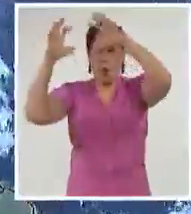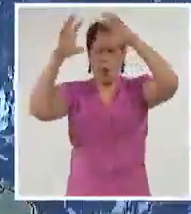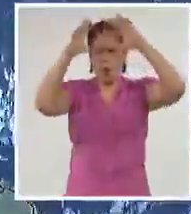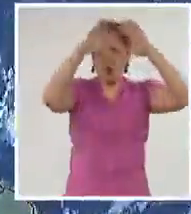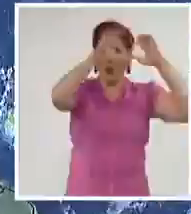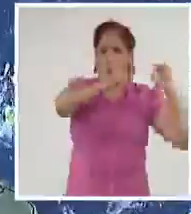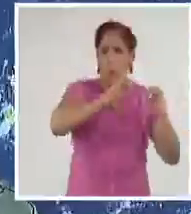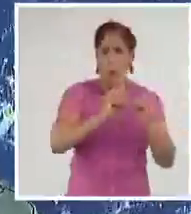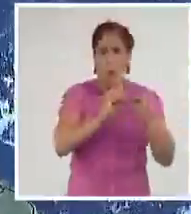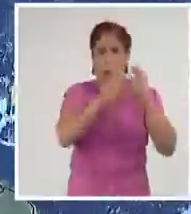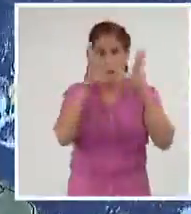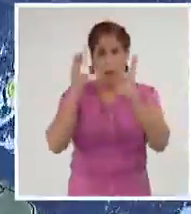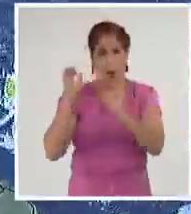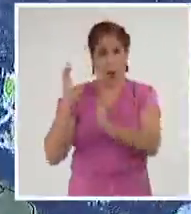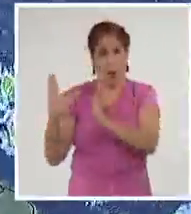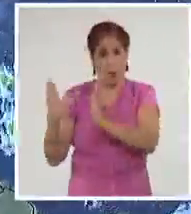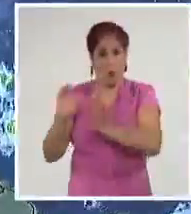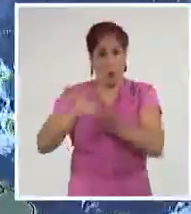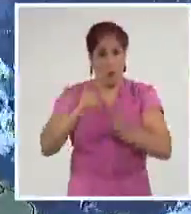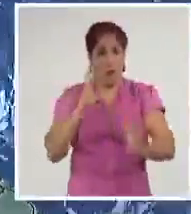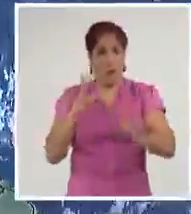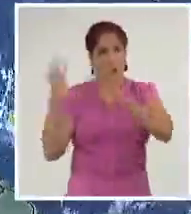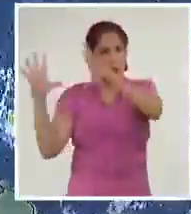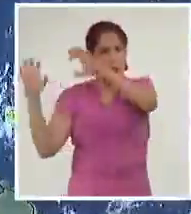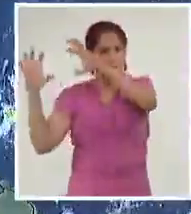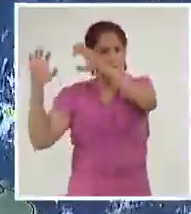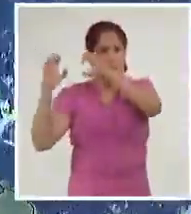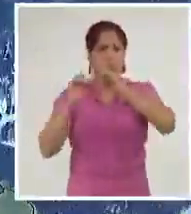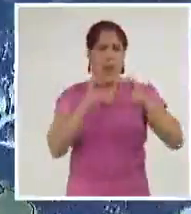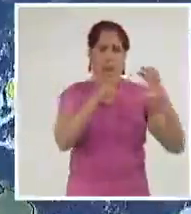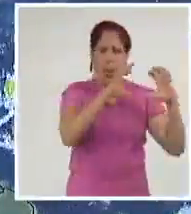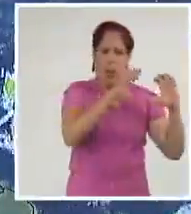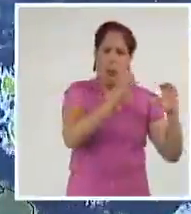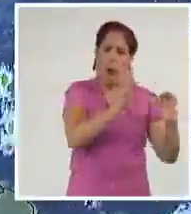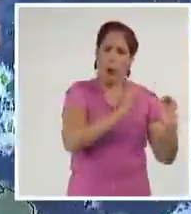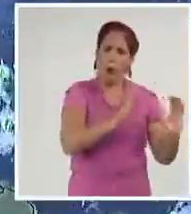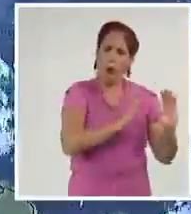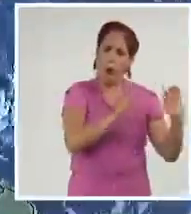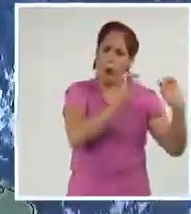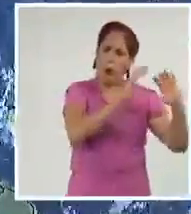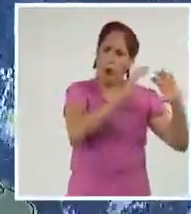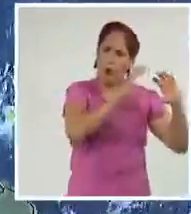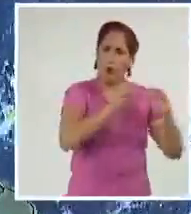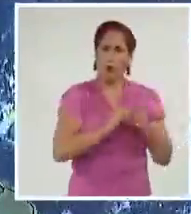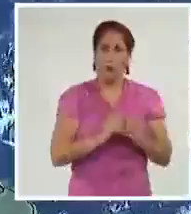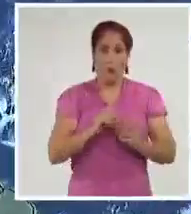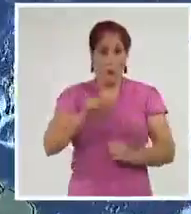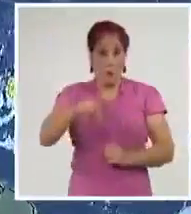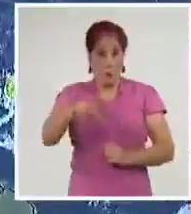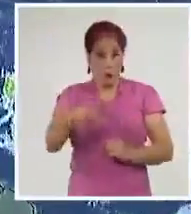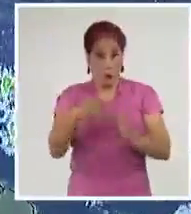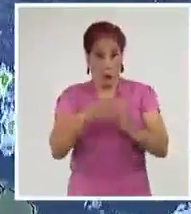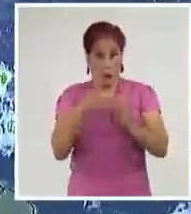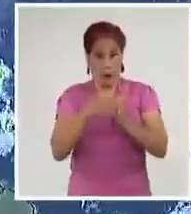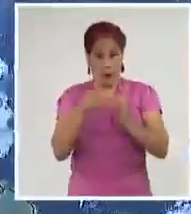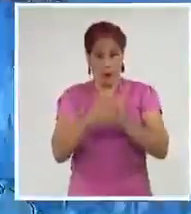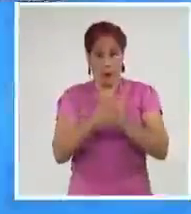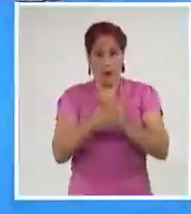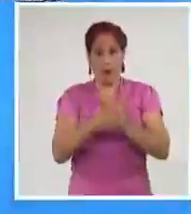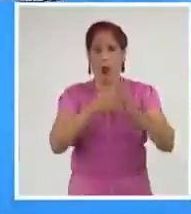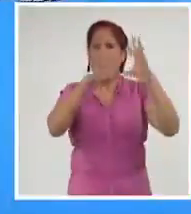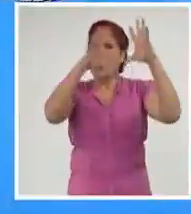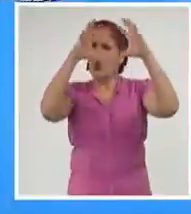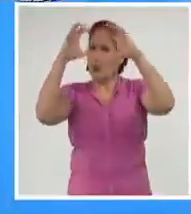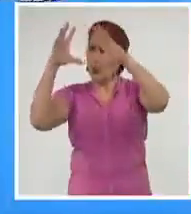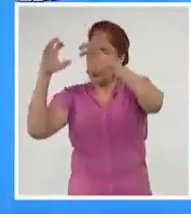desde la mañana en el occidente y centro, muy poca nubosidad en la mañana en la región oriental. El pronóstico del tiempo para la tarde estará parcialmente nublado y